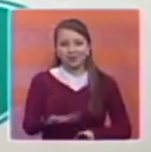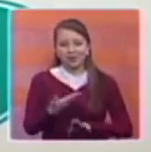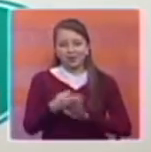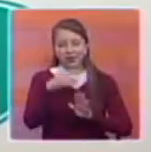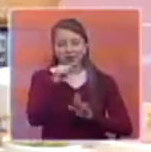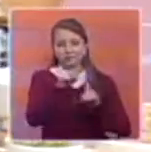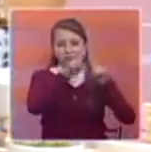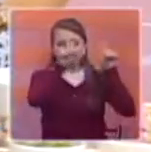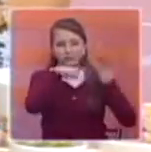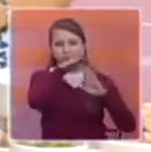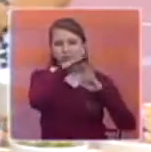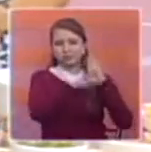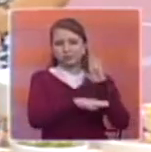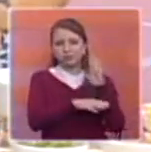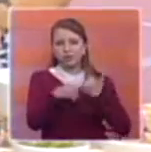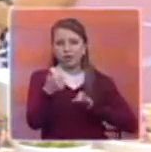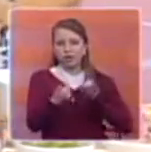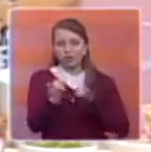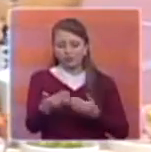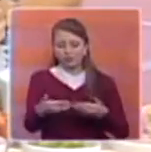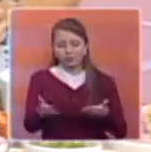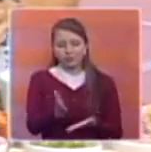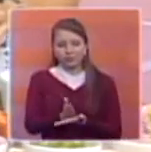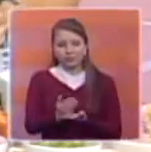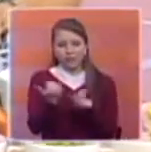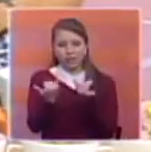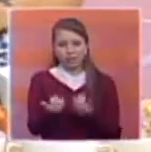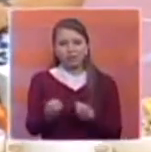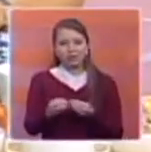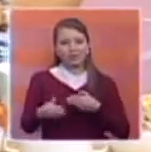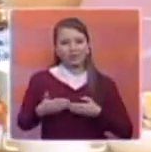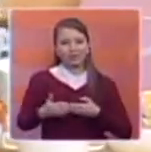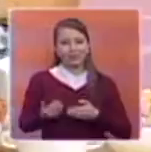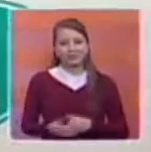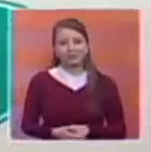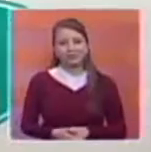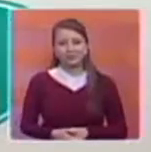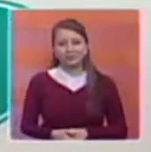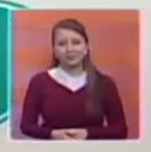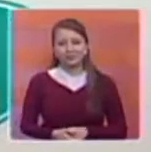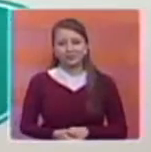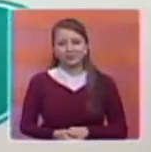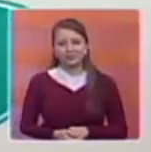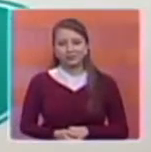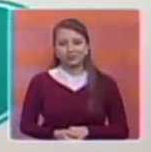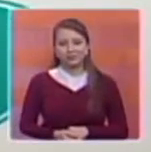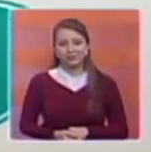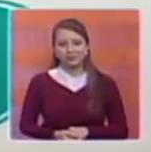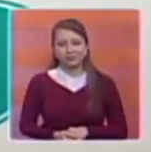vamos a utilizar para preparar este pozole, que va a estar sencillito.